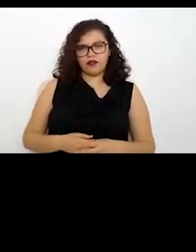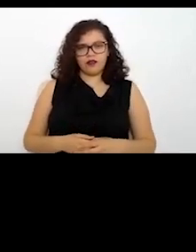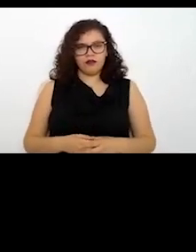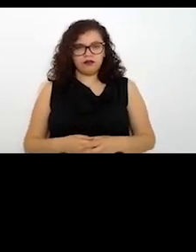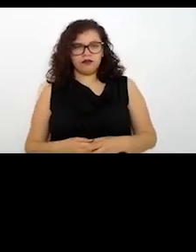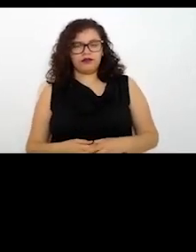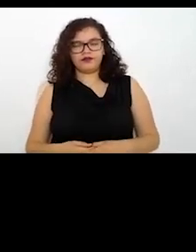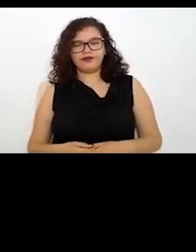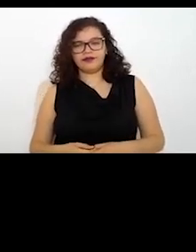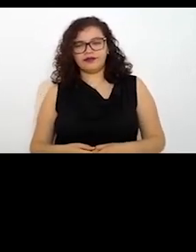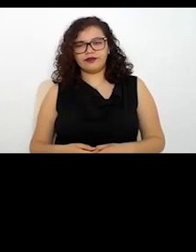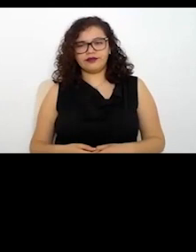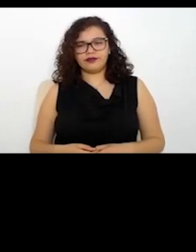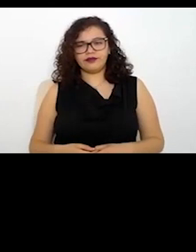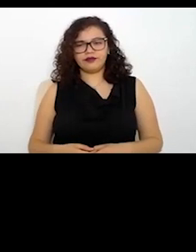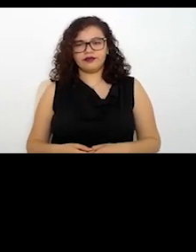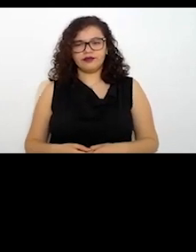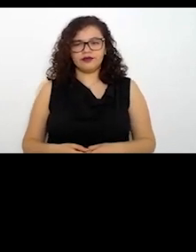Muchas gracias.